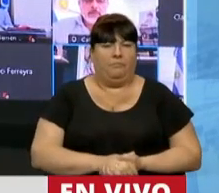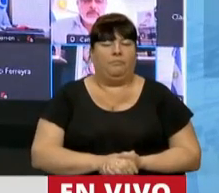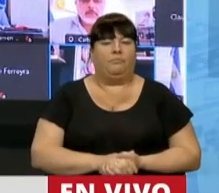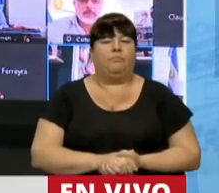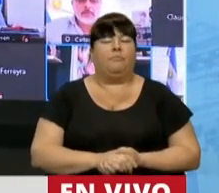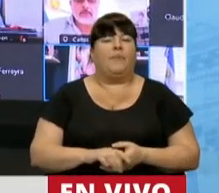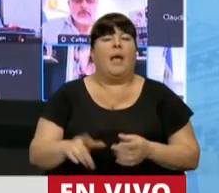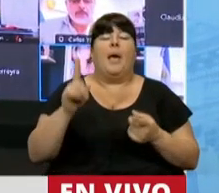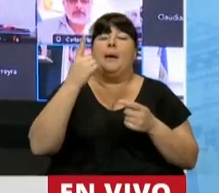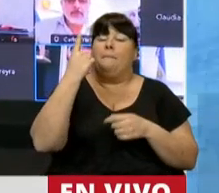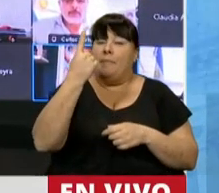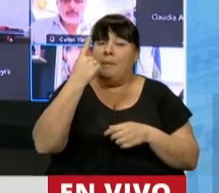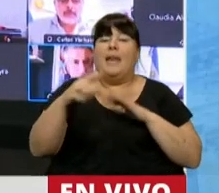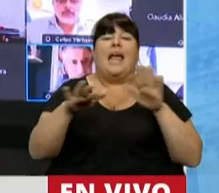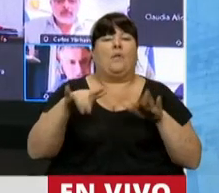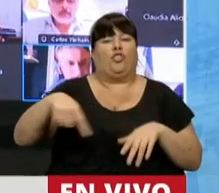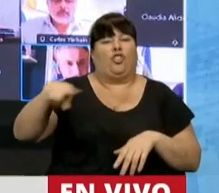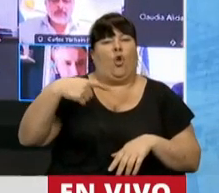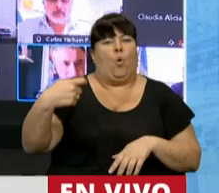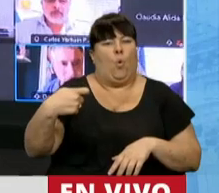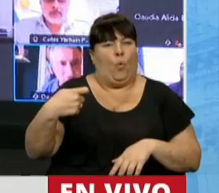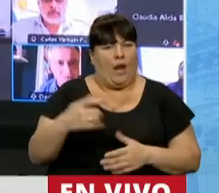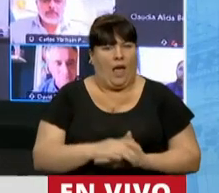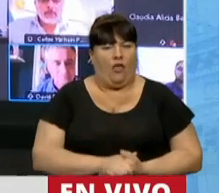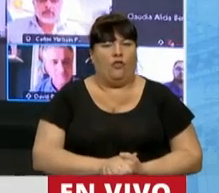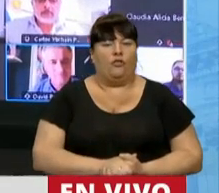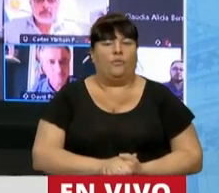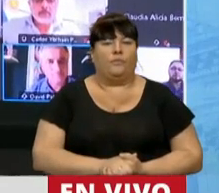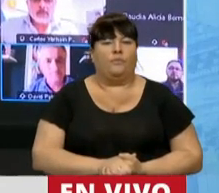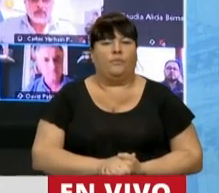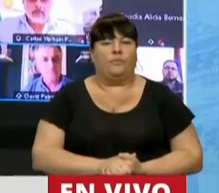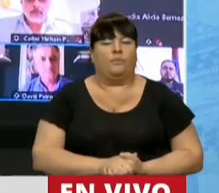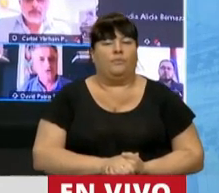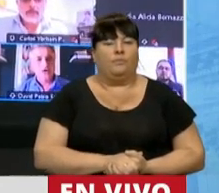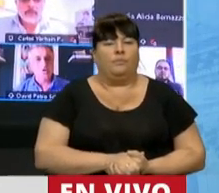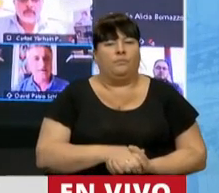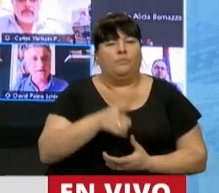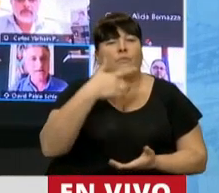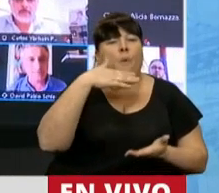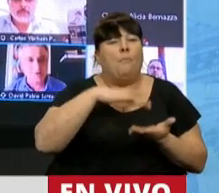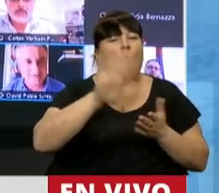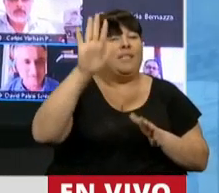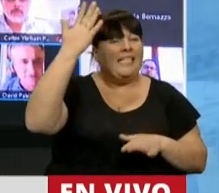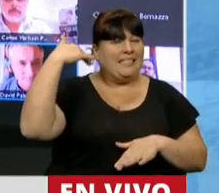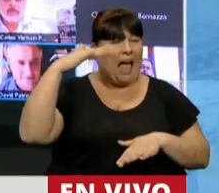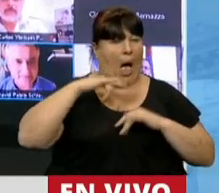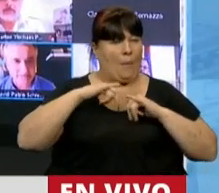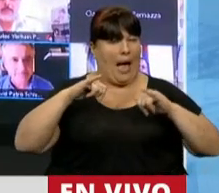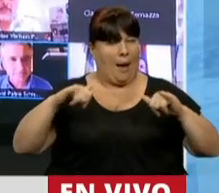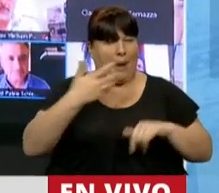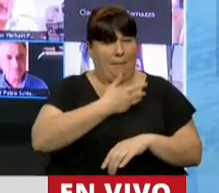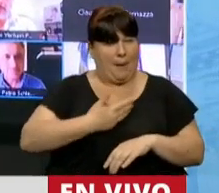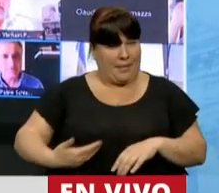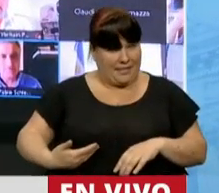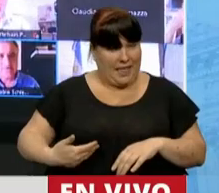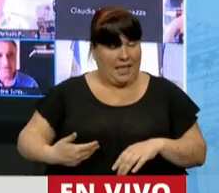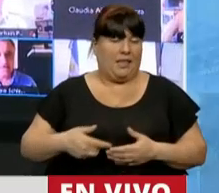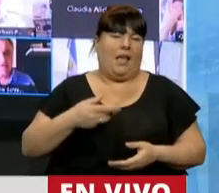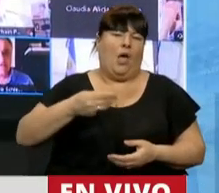en todo el territorio nacional. Dentro de esa lista larga y bien variada,